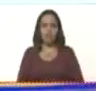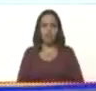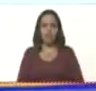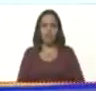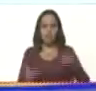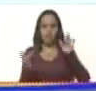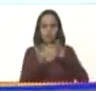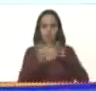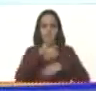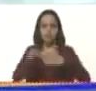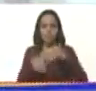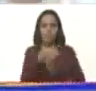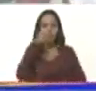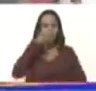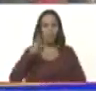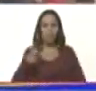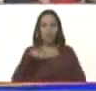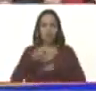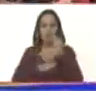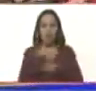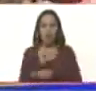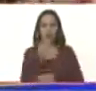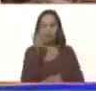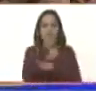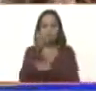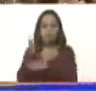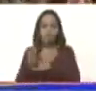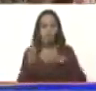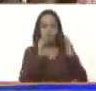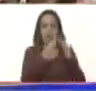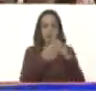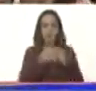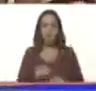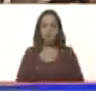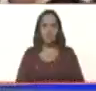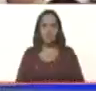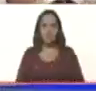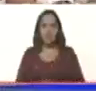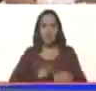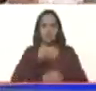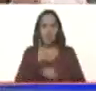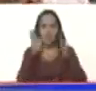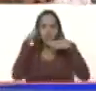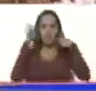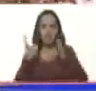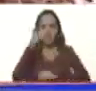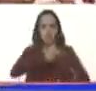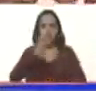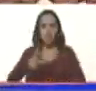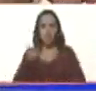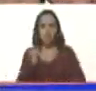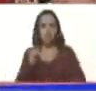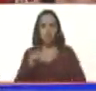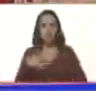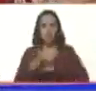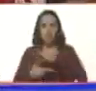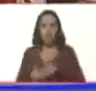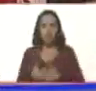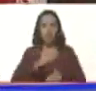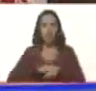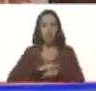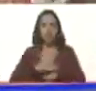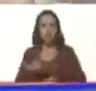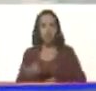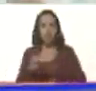todo nuestro pueblo. ¿Cómo va la visita casa por casa en el plan de atención de las víctimas de la guerra